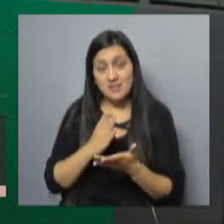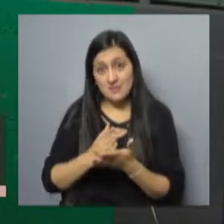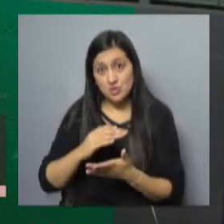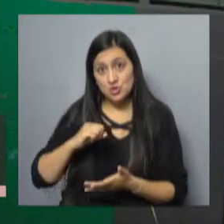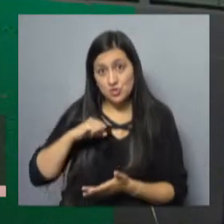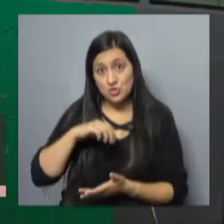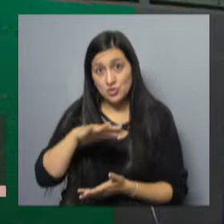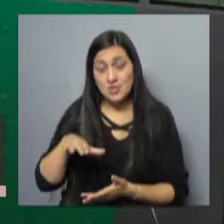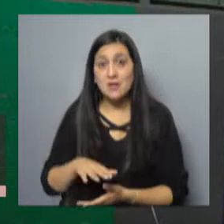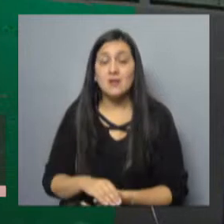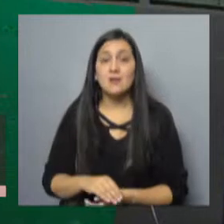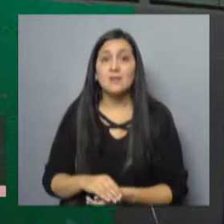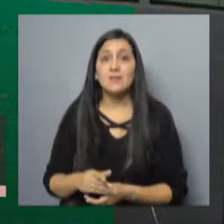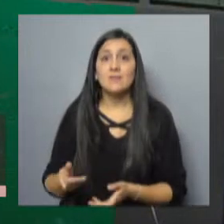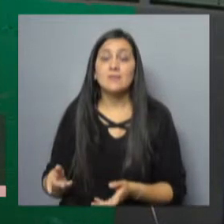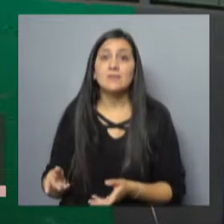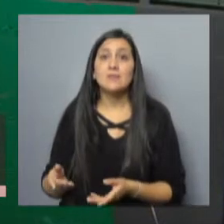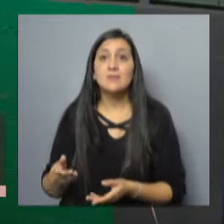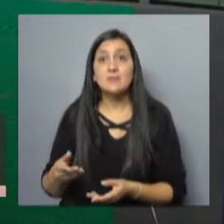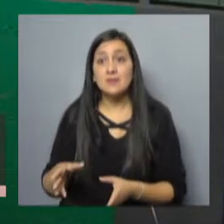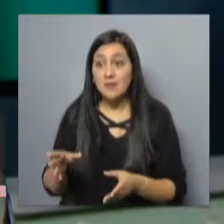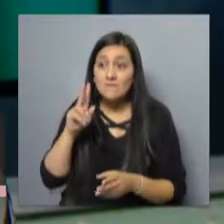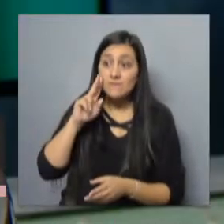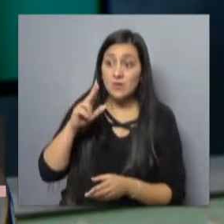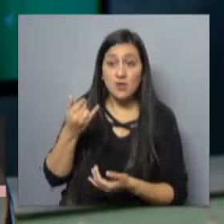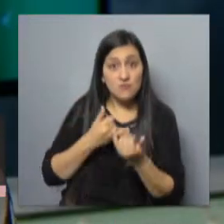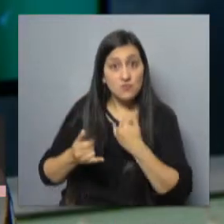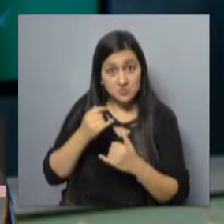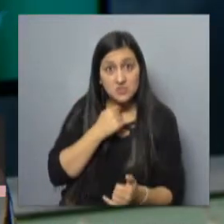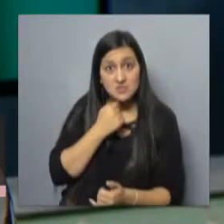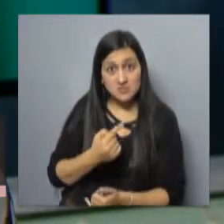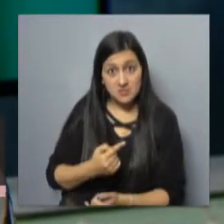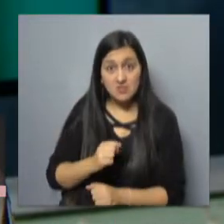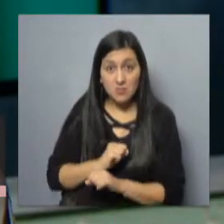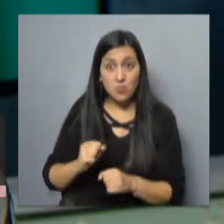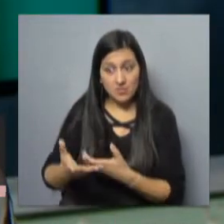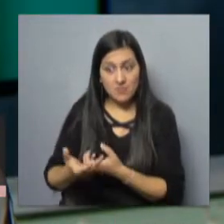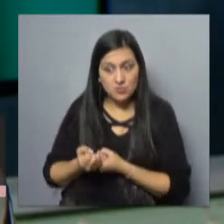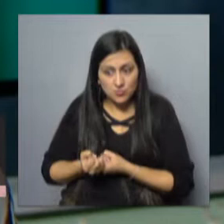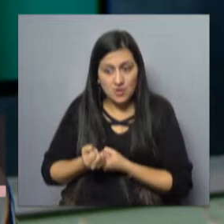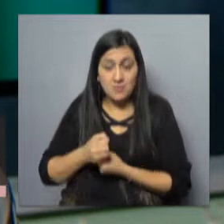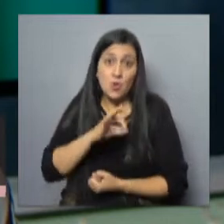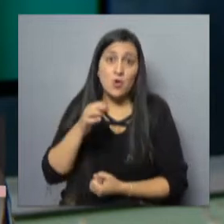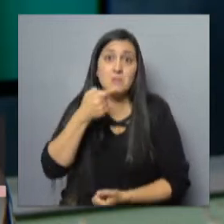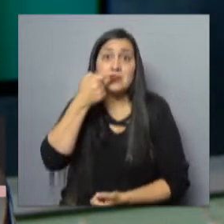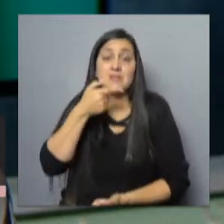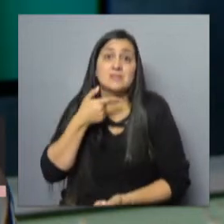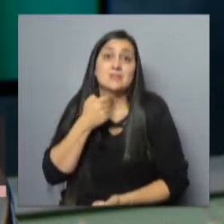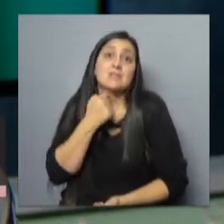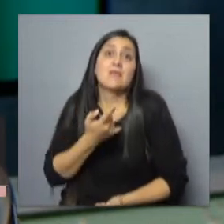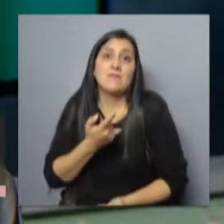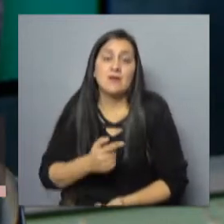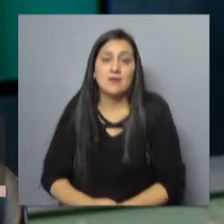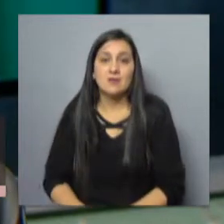colectivo a recibir una información que pueda ser de interés claro público de